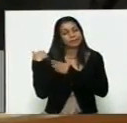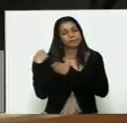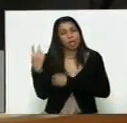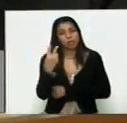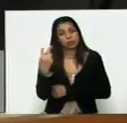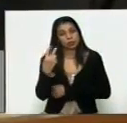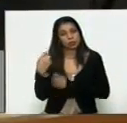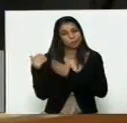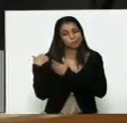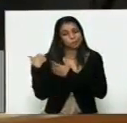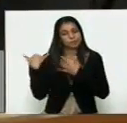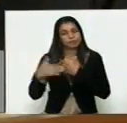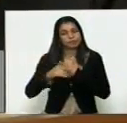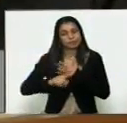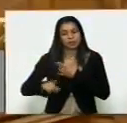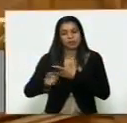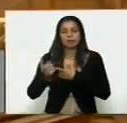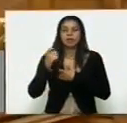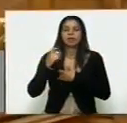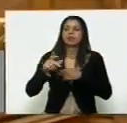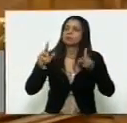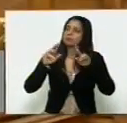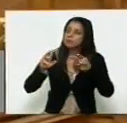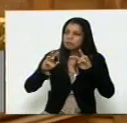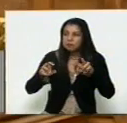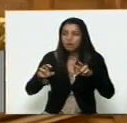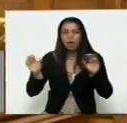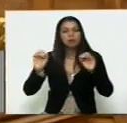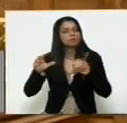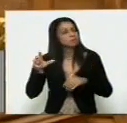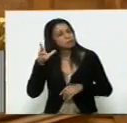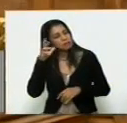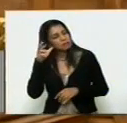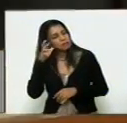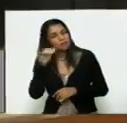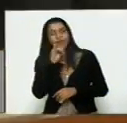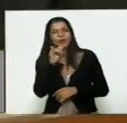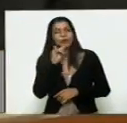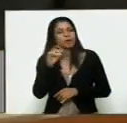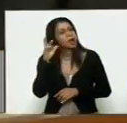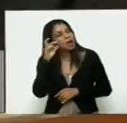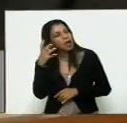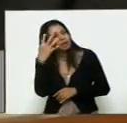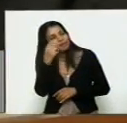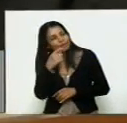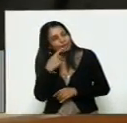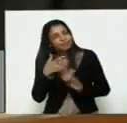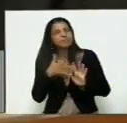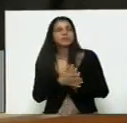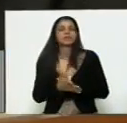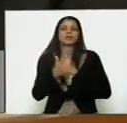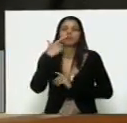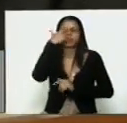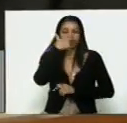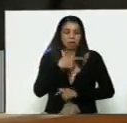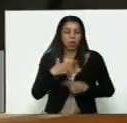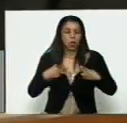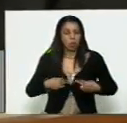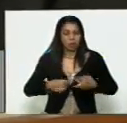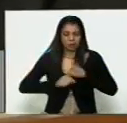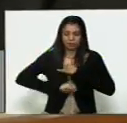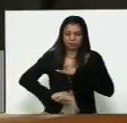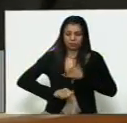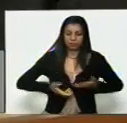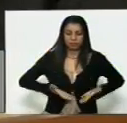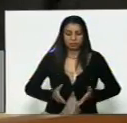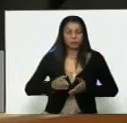responsabilidad de buscar y recibir esta información a los fines de garantizar la humanización del parto y